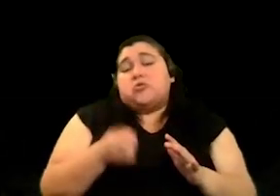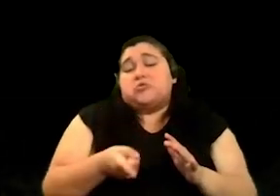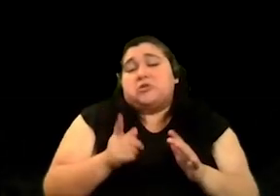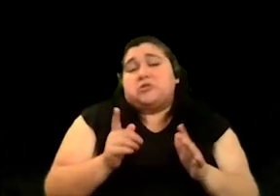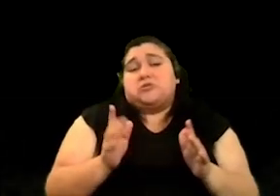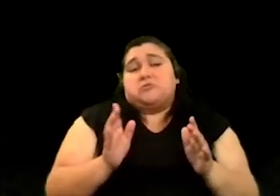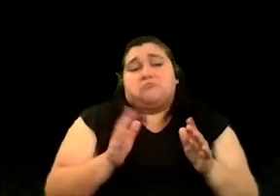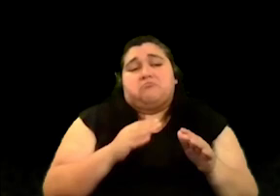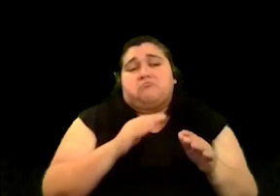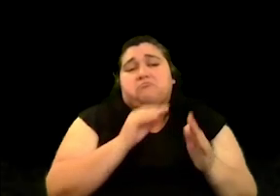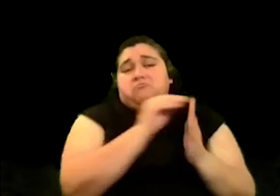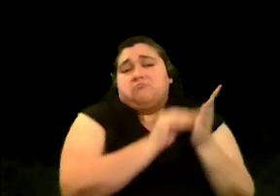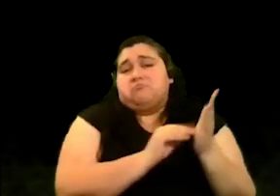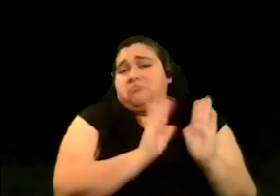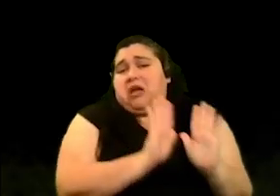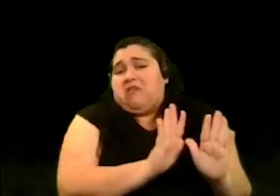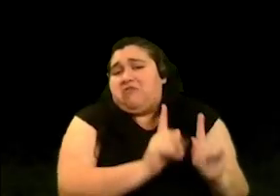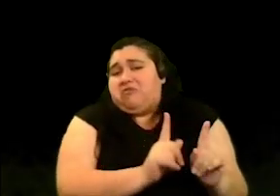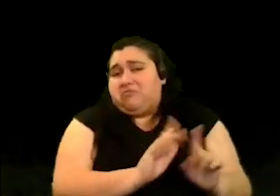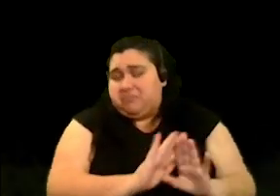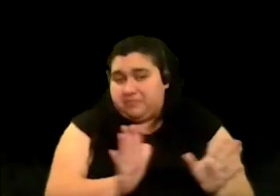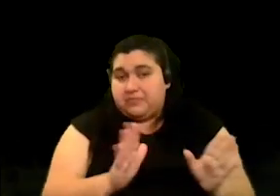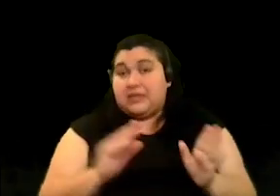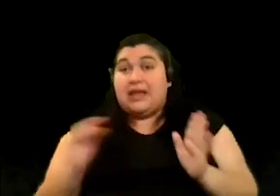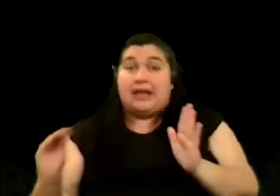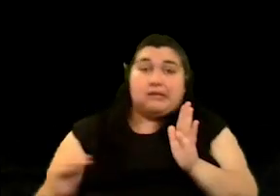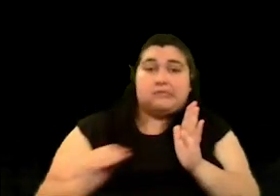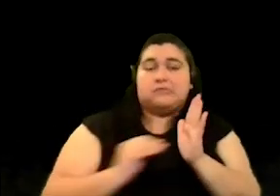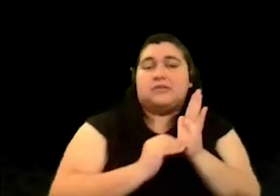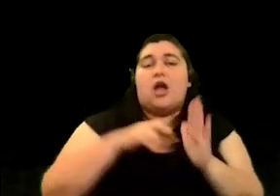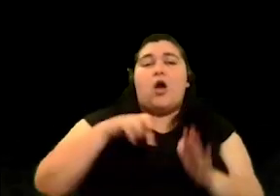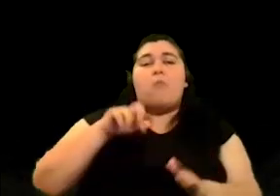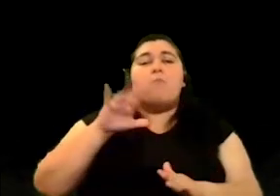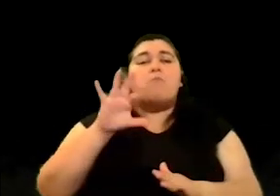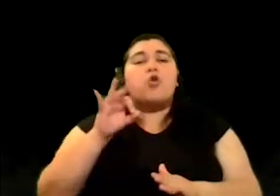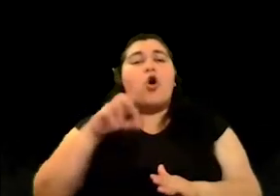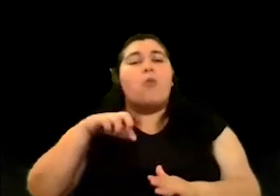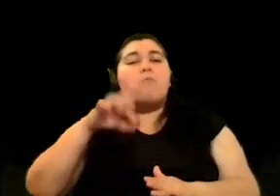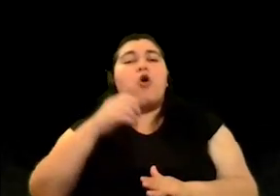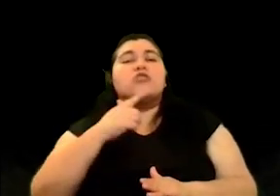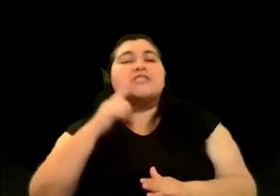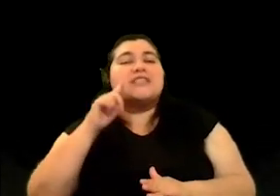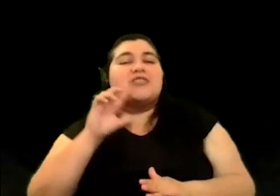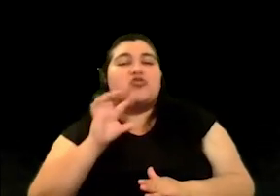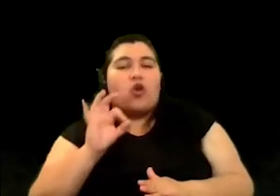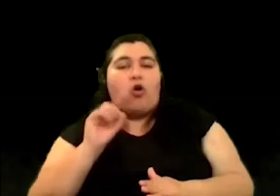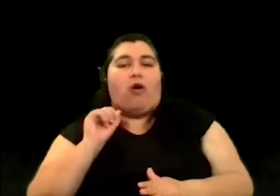preámbulo. Y vamos a incorporar la cláusula de propósito de negocios. Vamos a